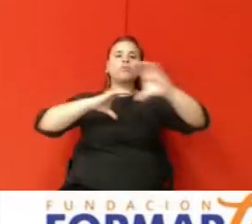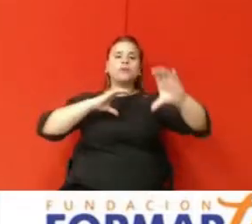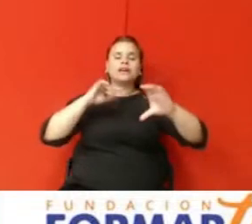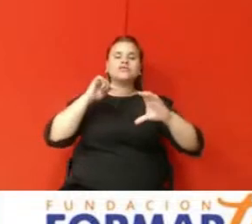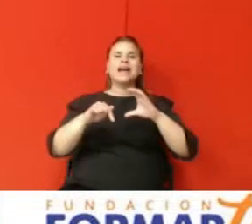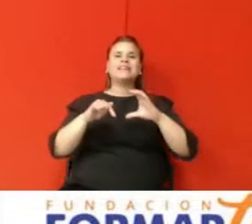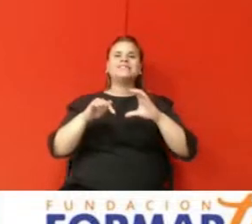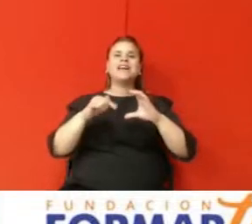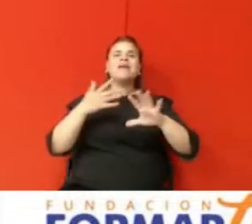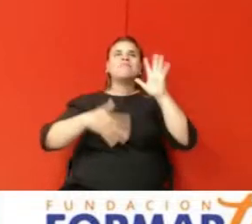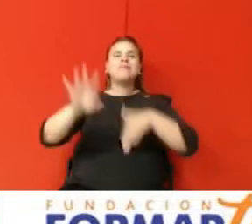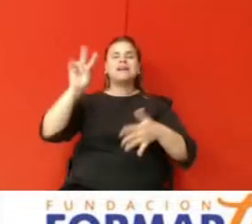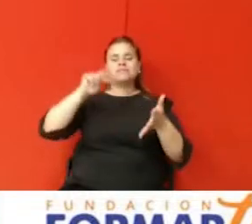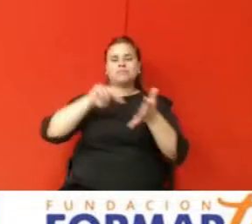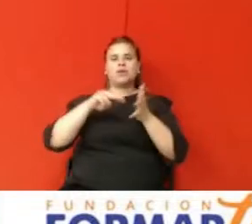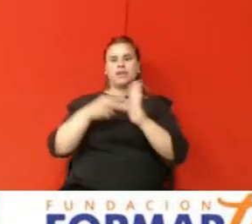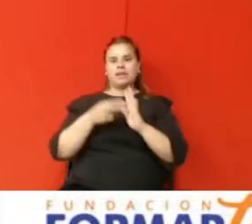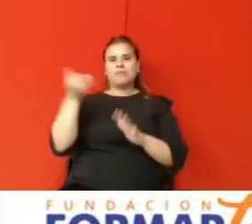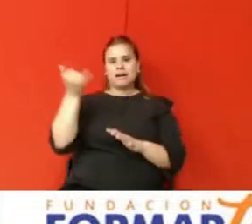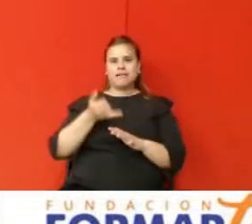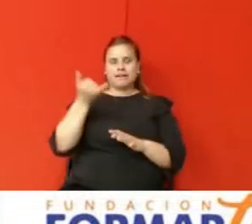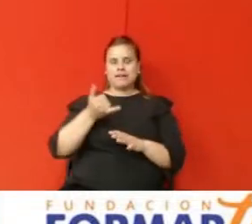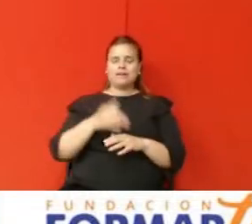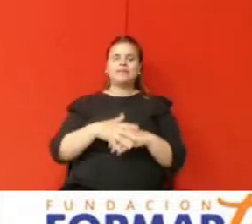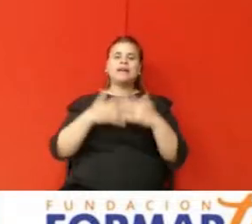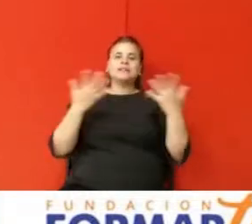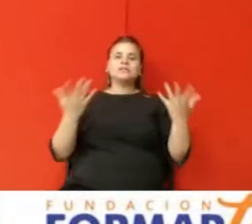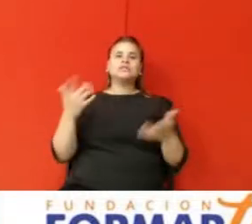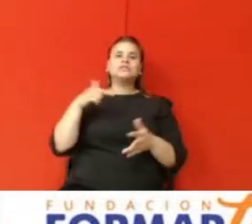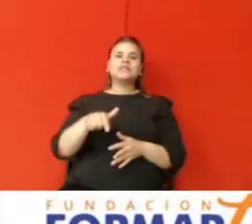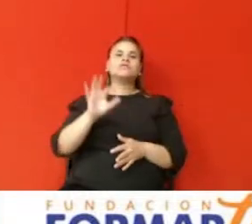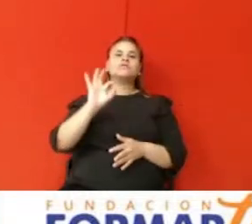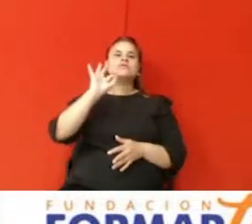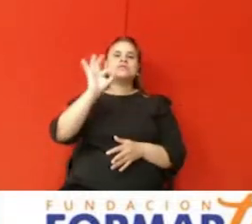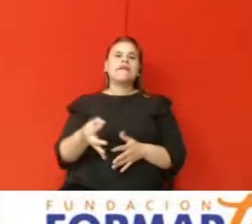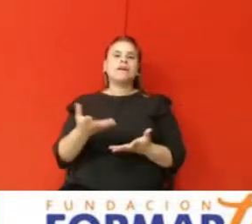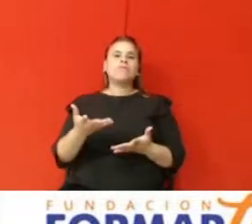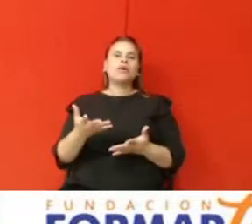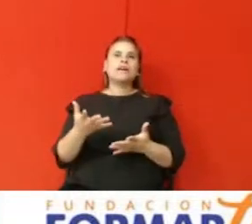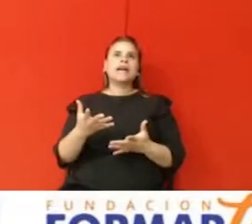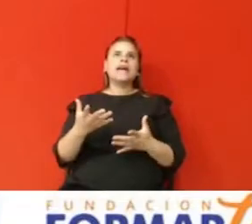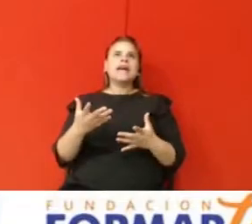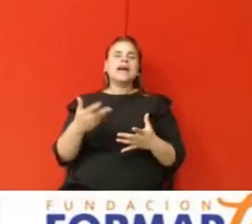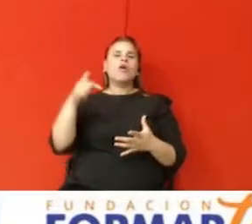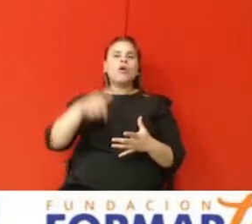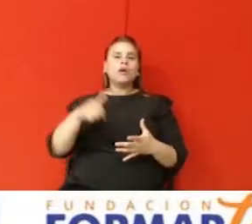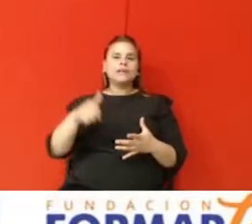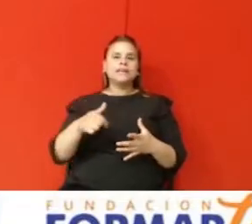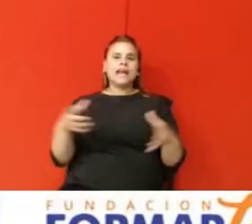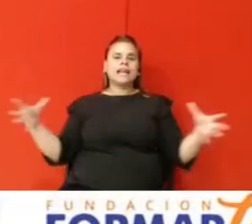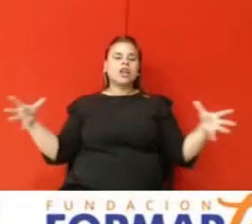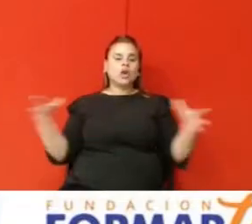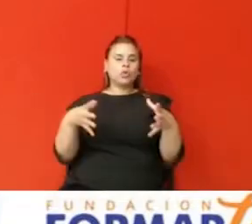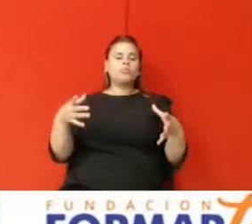donde más un aspecto muy desfavorable, por lo menos en ese grupo de personas que nosotros